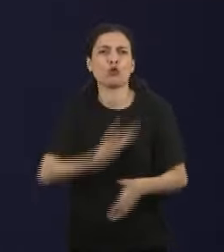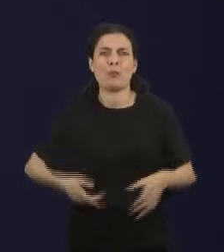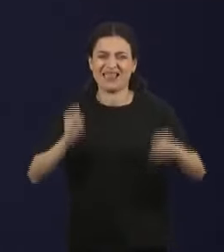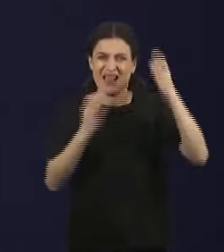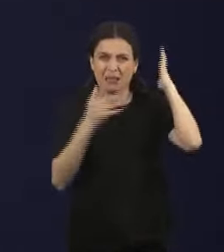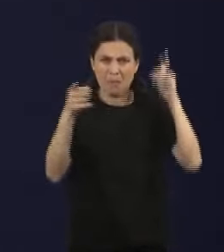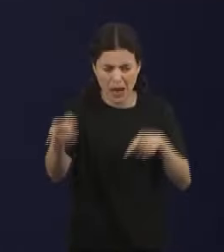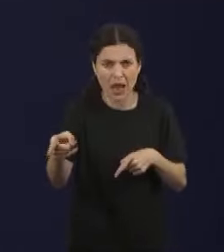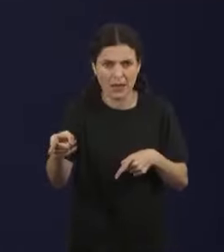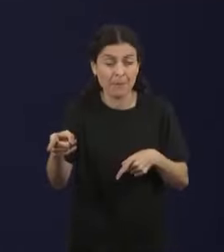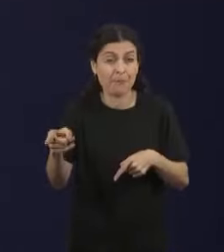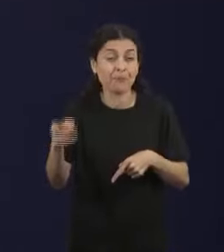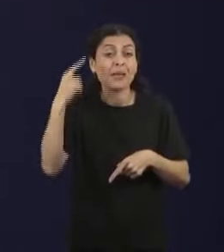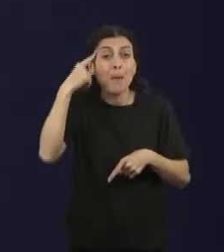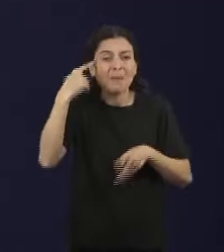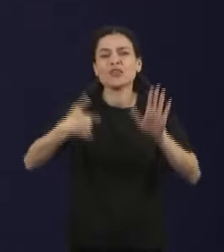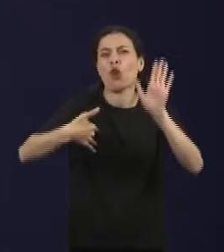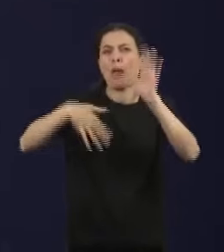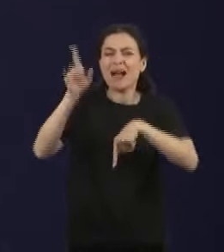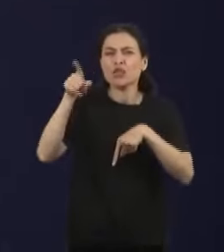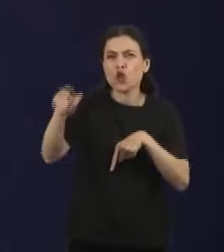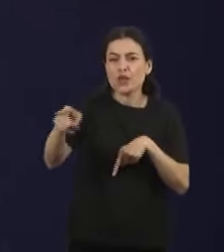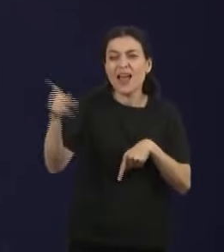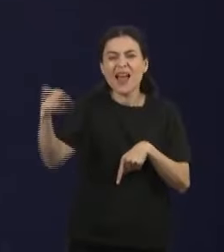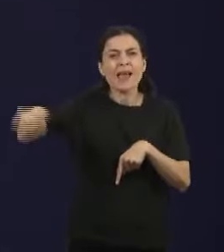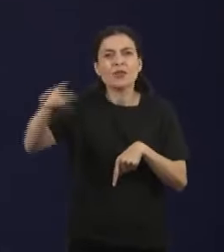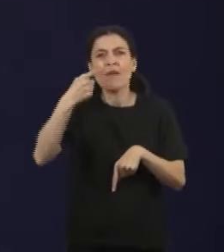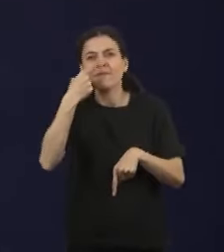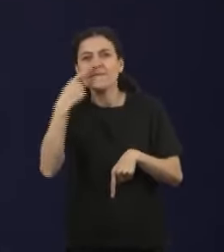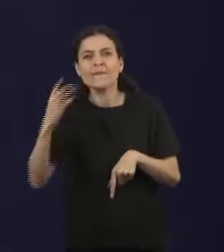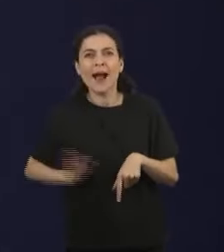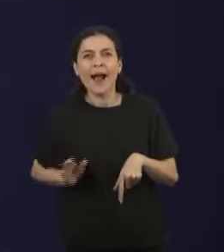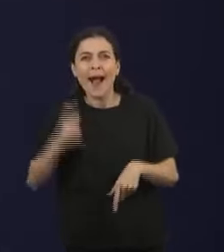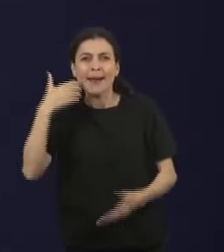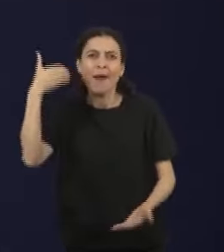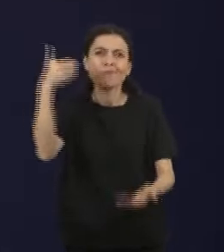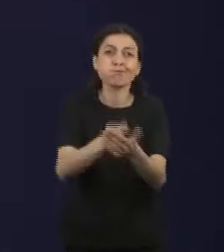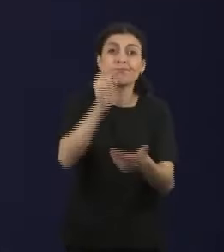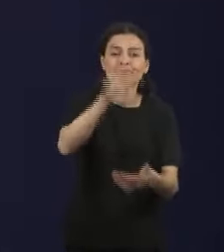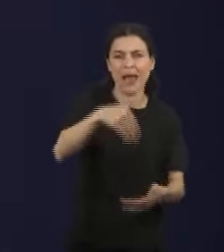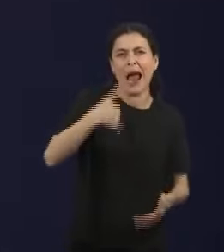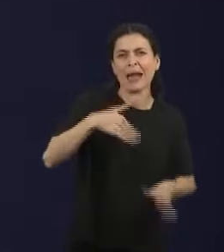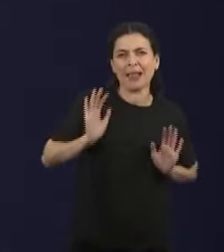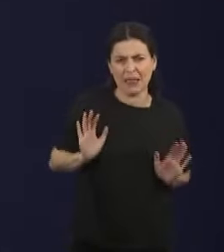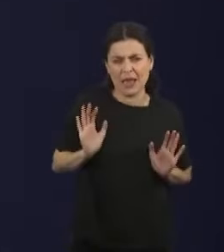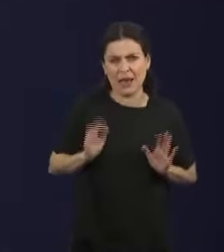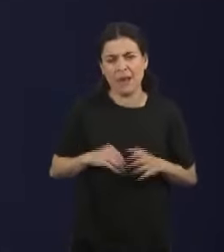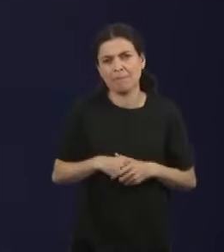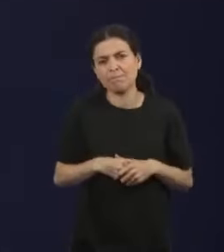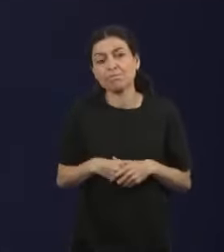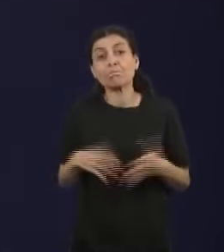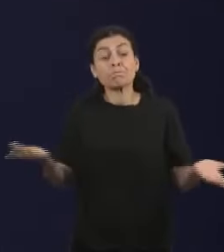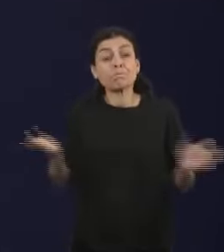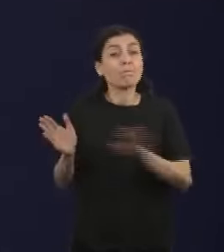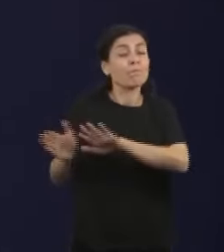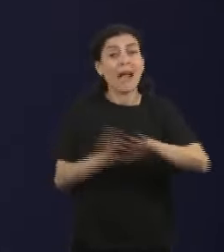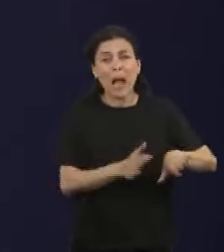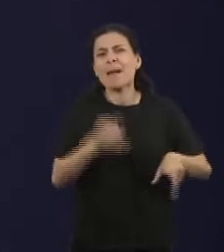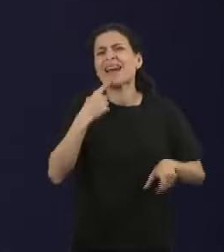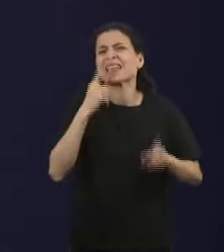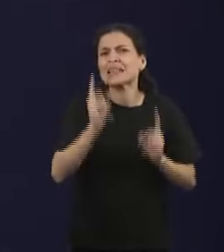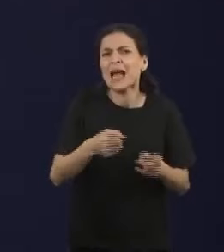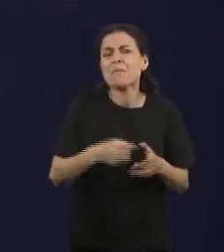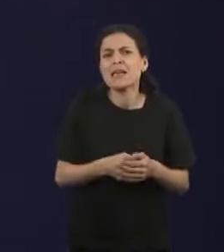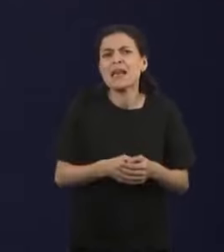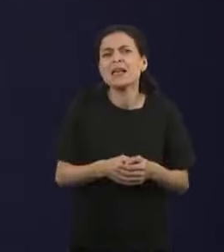si no todos tienen inversiones o intereses en Argentina eh al margen de eso eh el por supuesto por